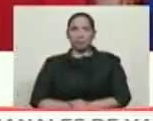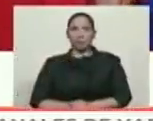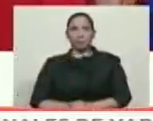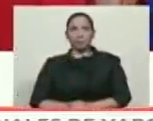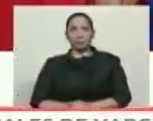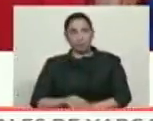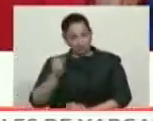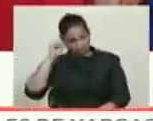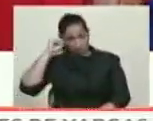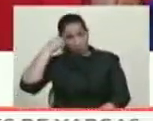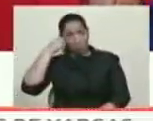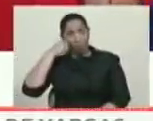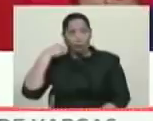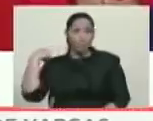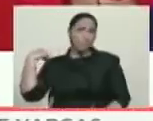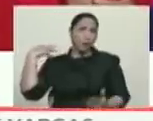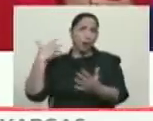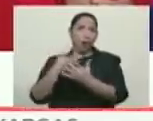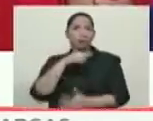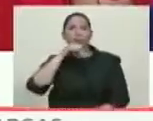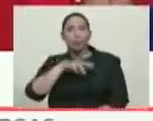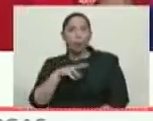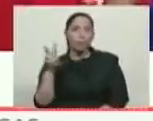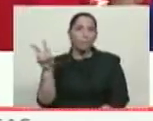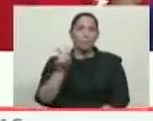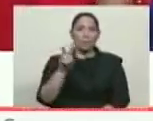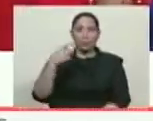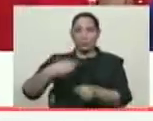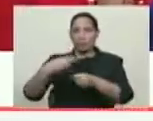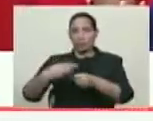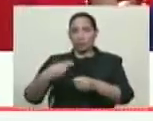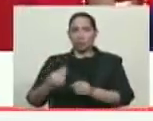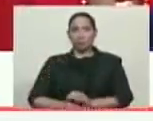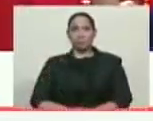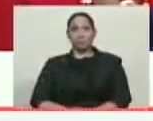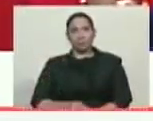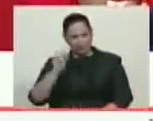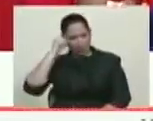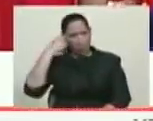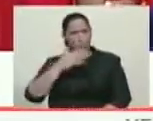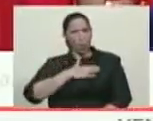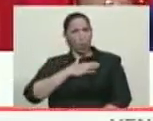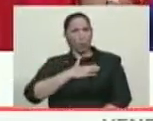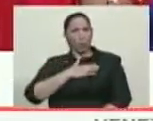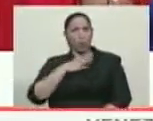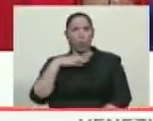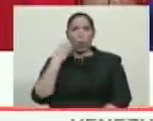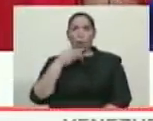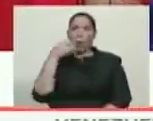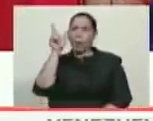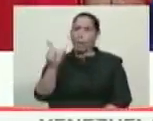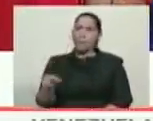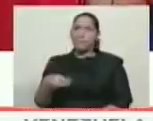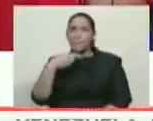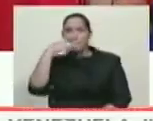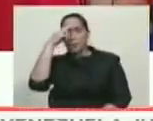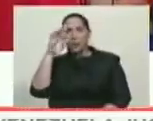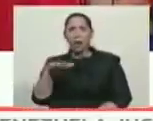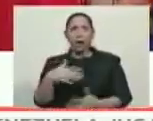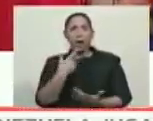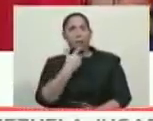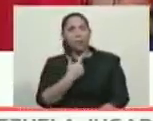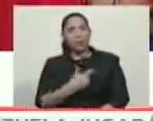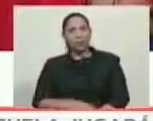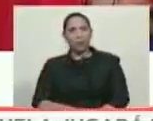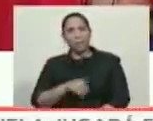Y recordamos la historia petrolera de Venezuela. Recuerdo yo a mi joven padre cuando dijo